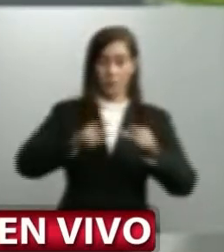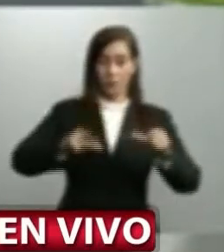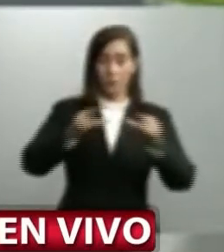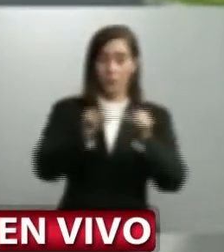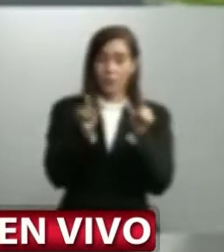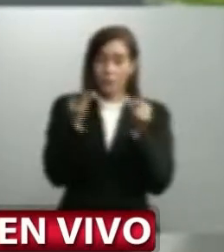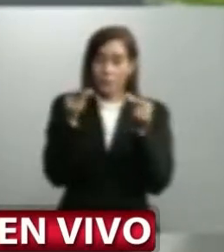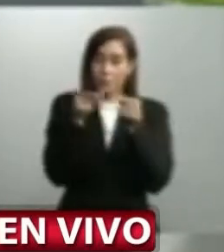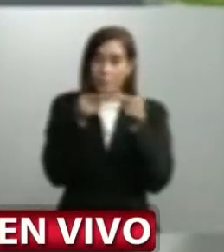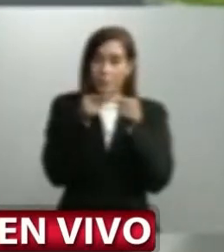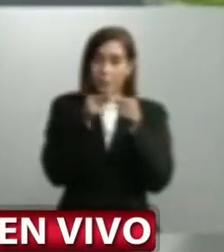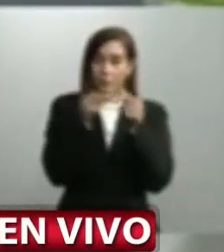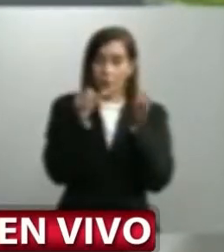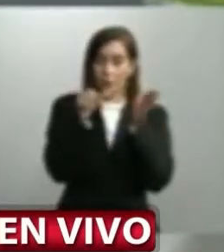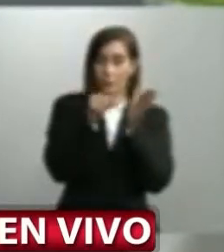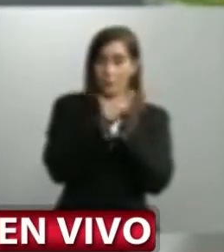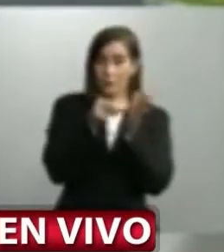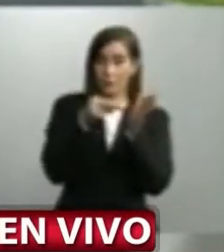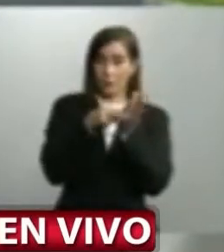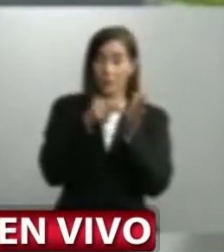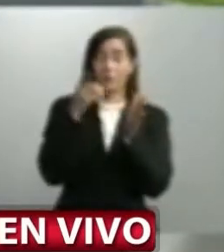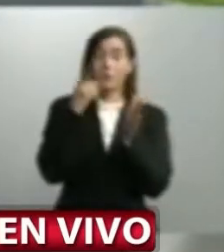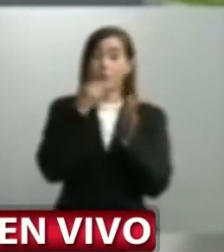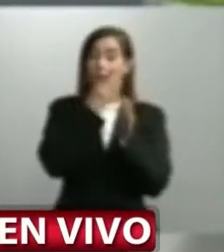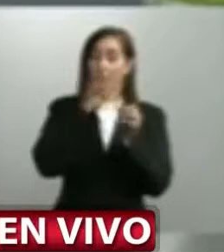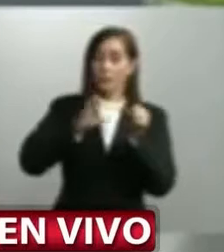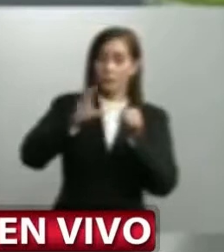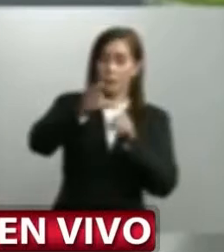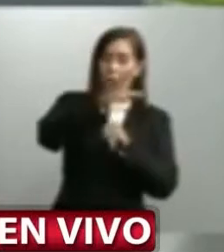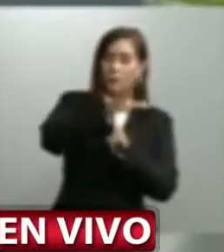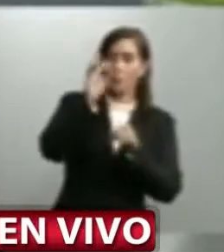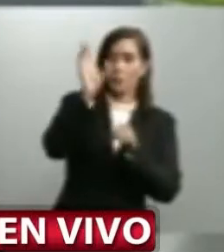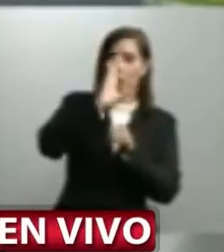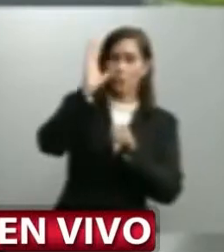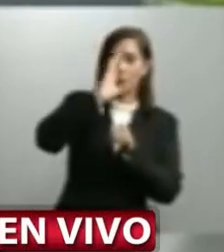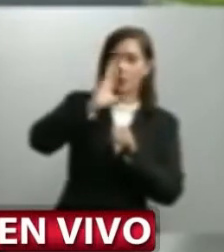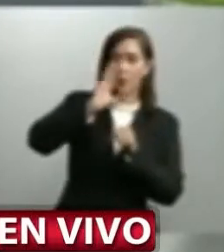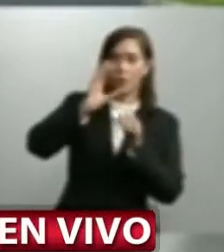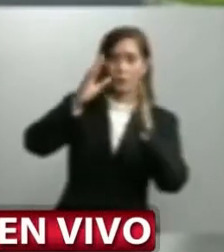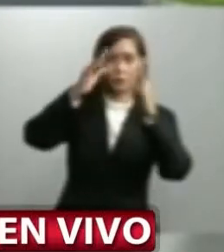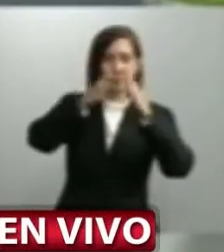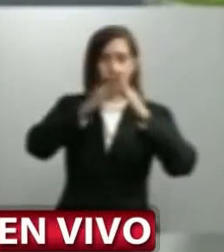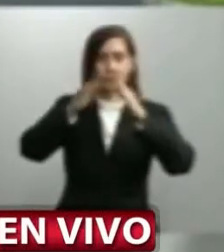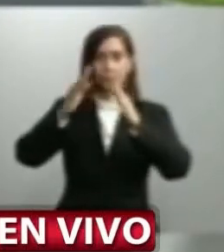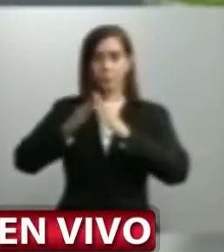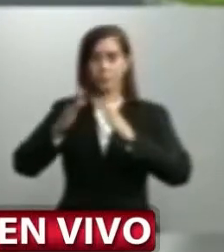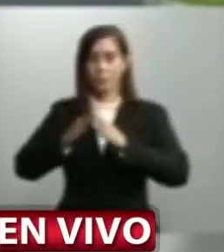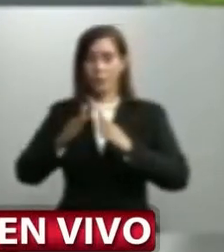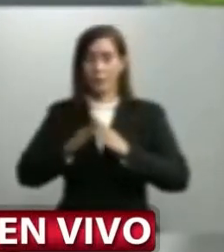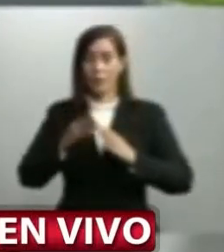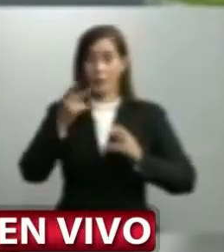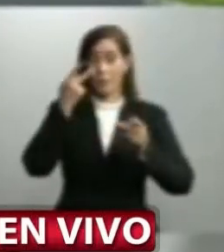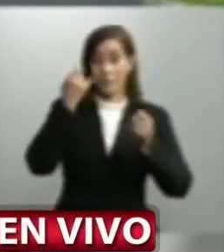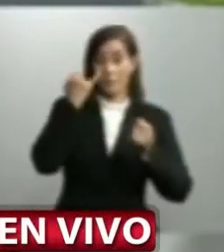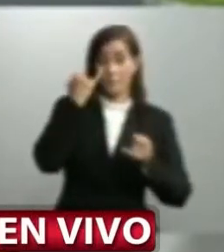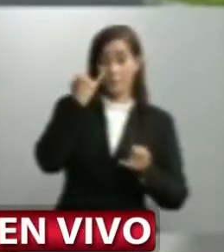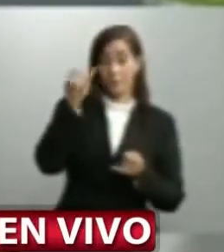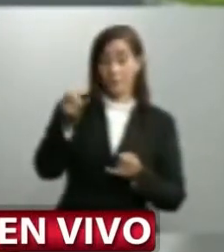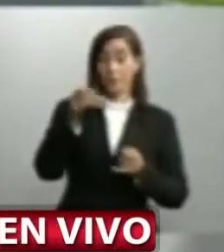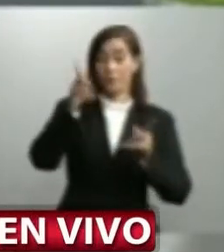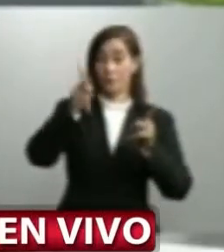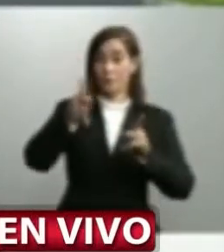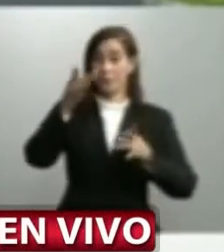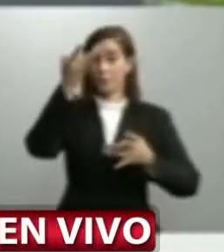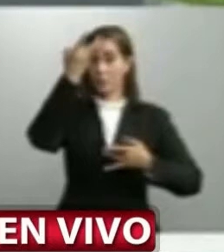las direcciones de área, de manera que vamos peinando casa por casa en la búsqueda de casos